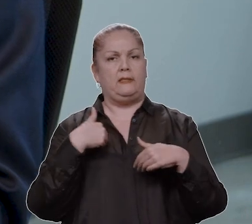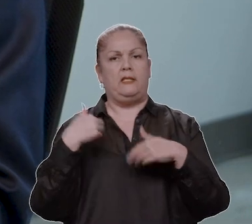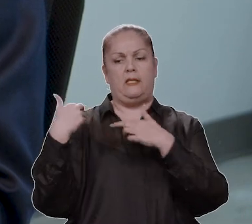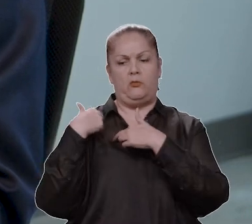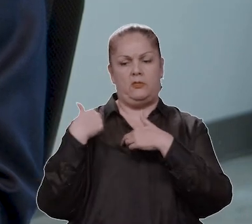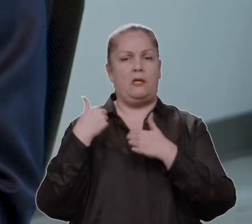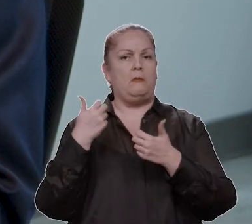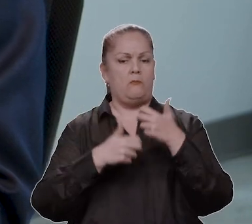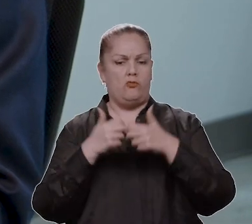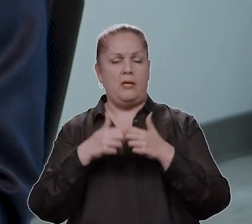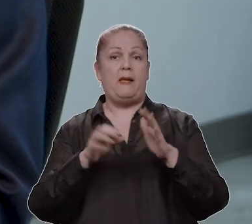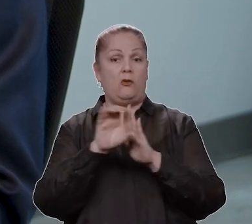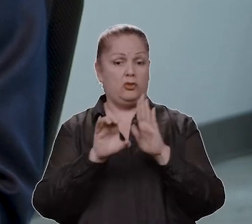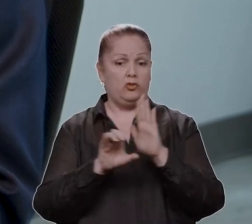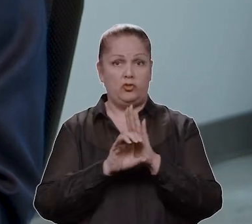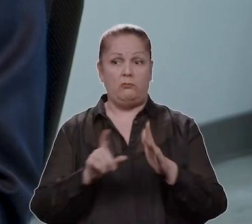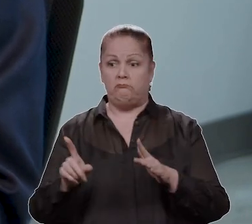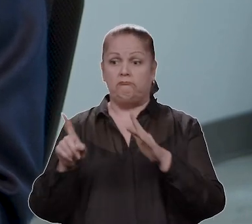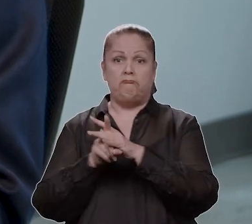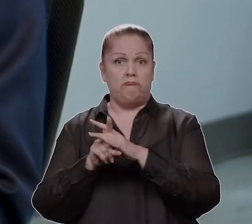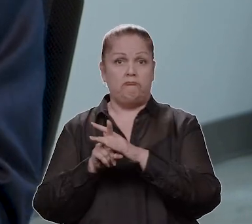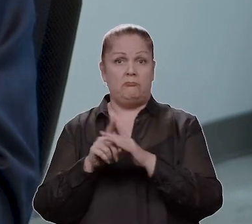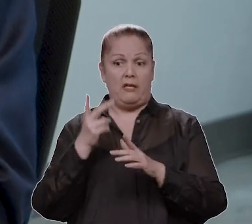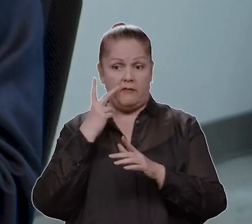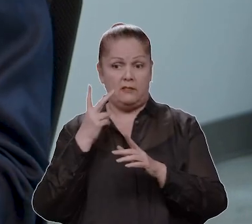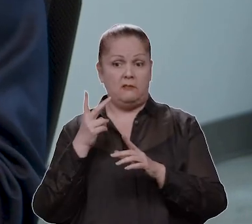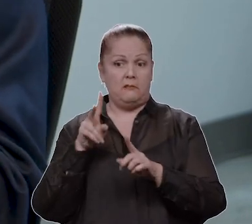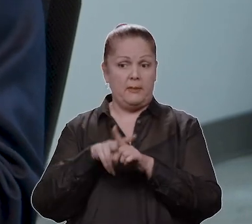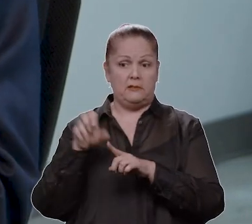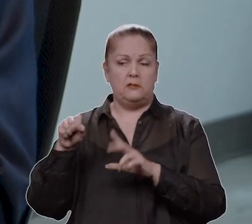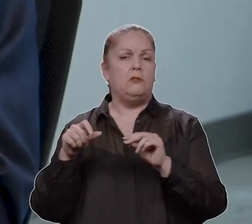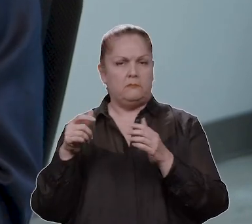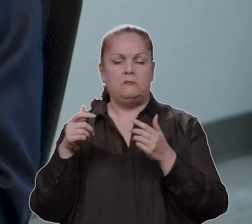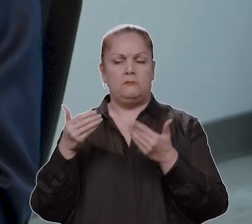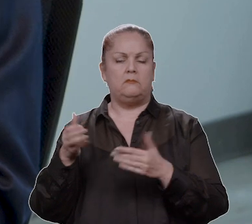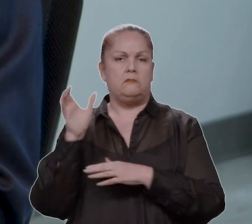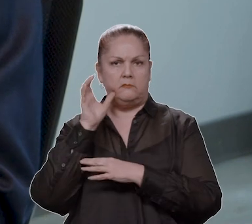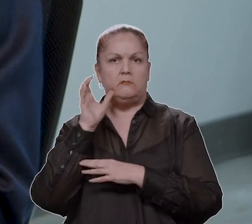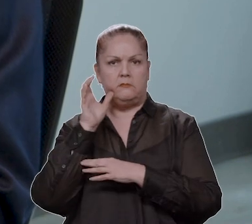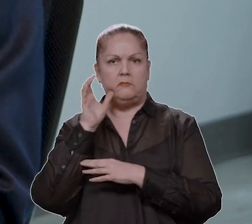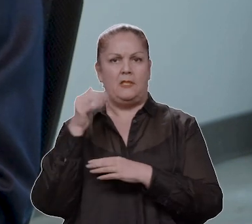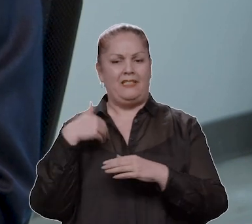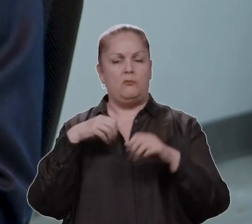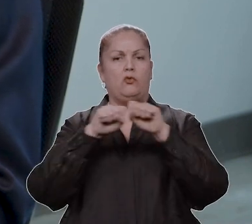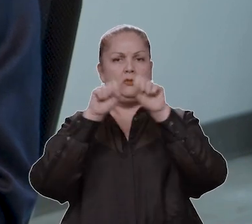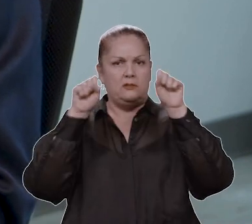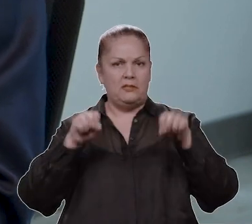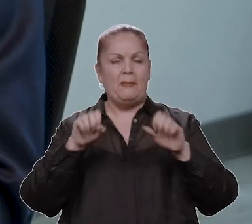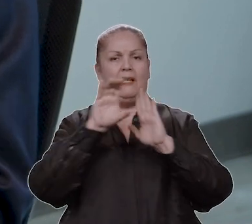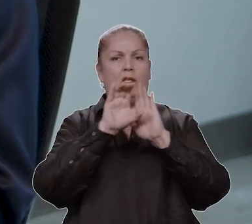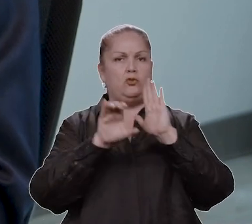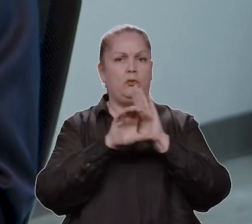una controversia en la cual la constitucionalidad o la validez de una ley o actuación del gobierno está en juego, porque tenemos un sistema